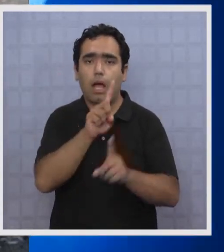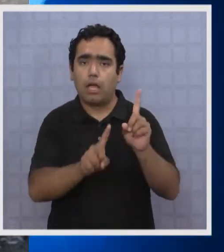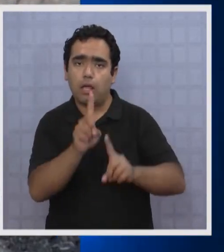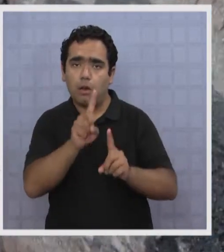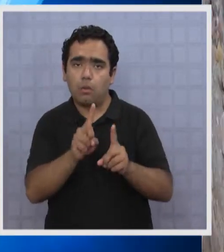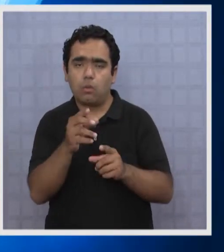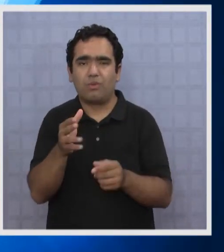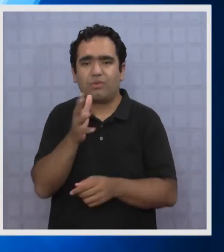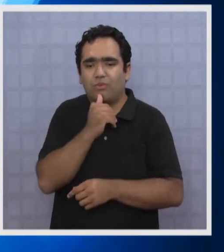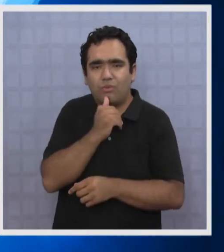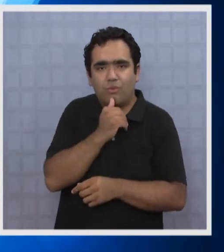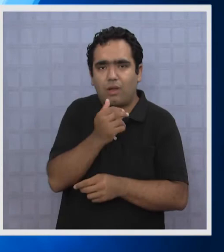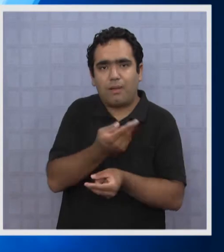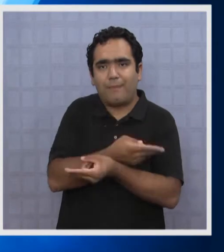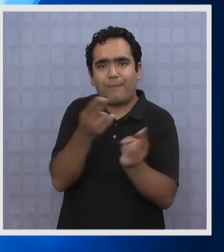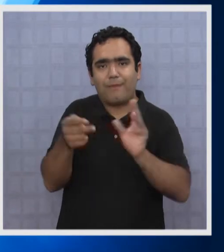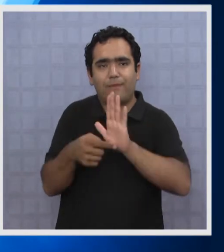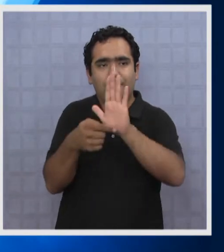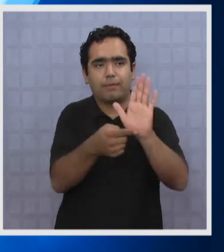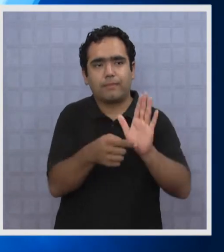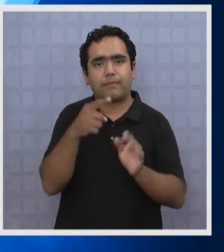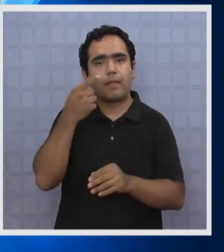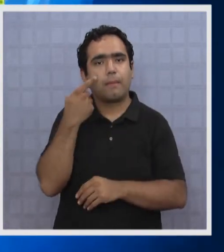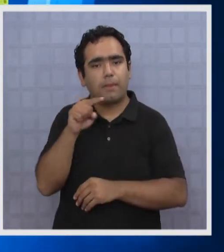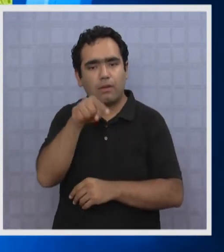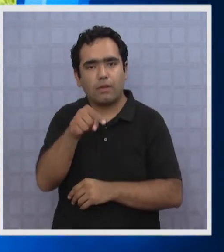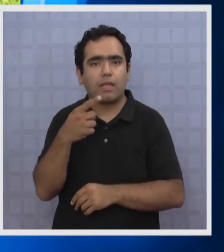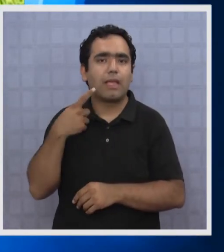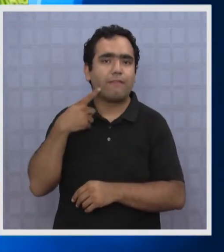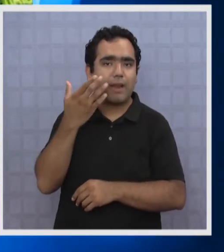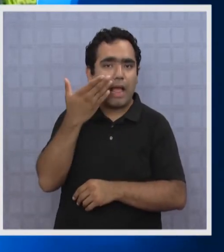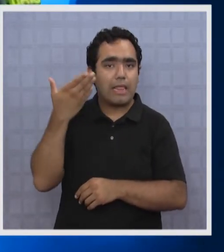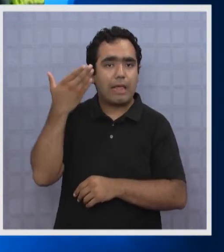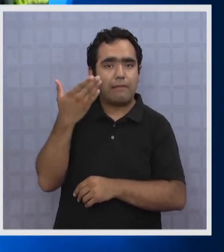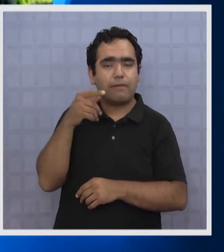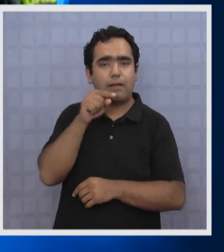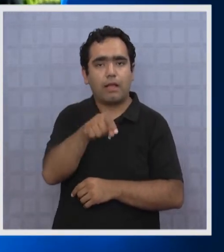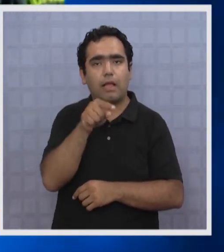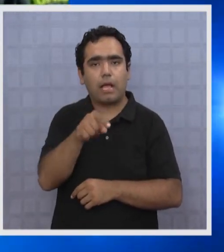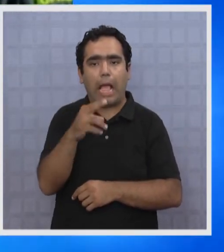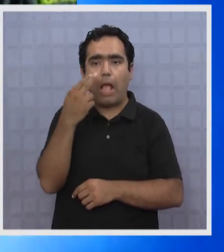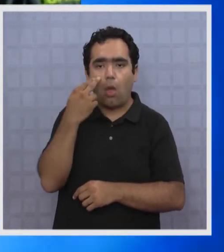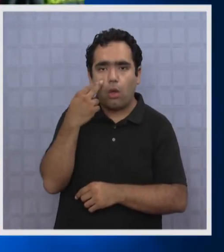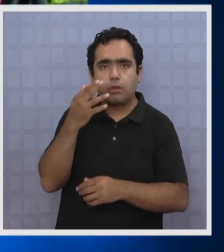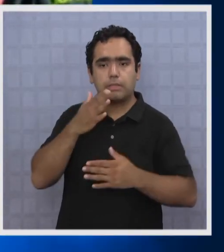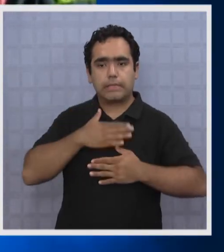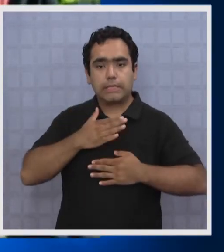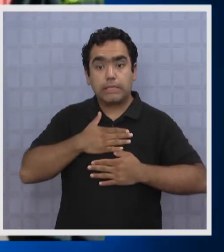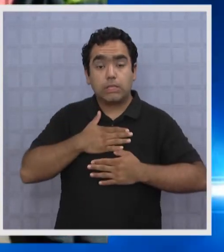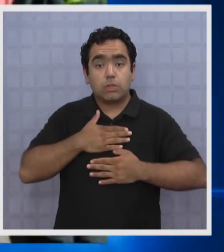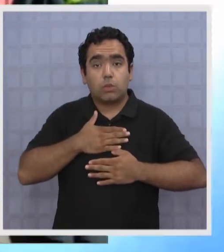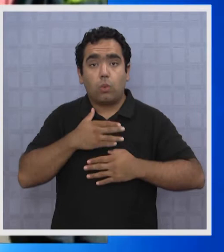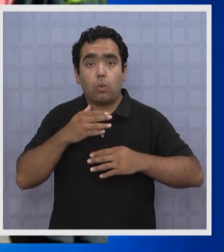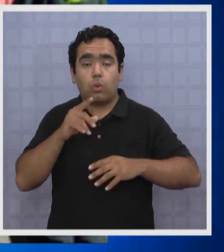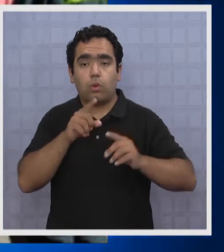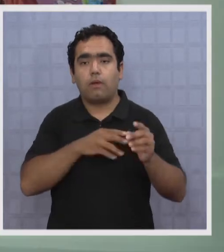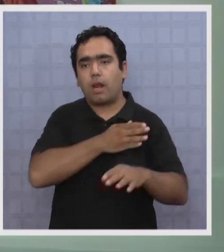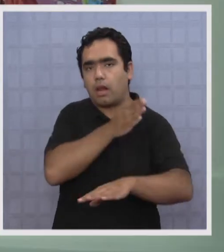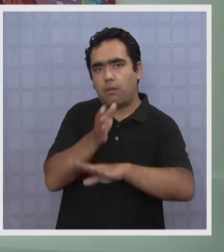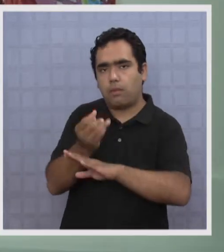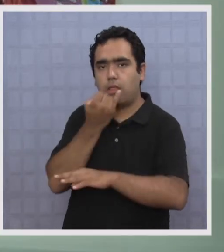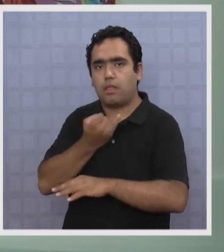casos y malos casos hay buenos casos que nunca se llega a la luz pública esto es hecho pero este caso te queda y soy yo conociendo